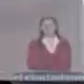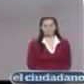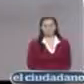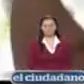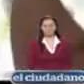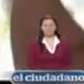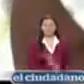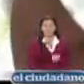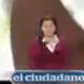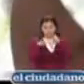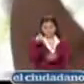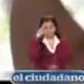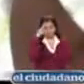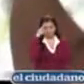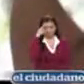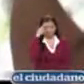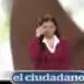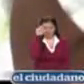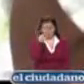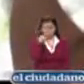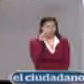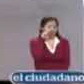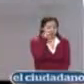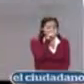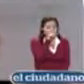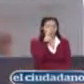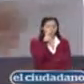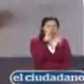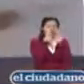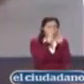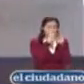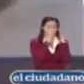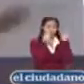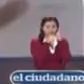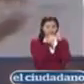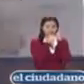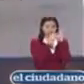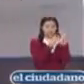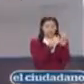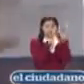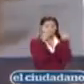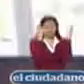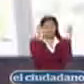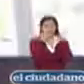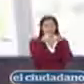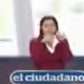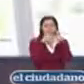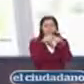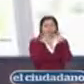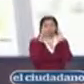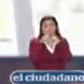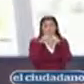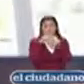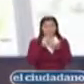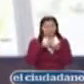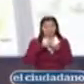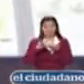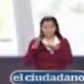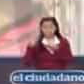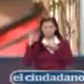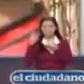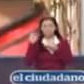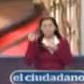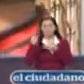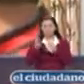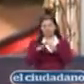¿Alguna vez imaginó que se podría identificar, atender y abrir la puerta a quienes timbran su casa sin necesidad de que usted se encuentre